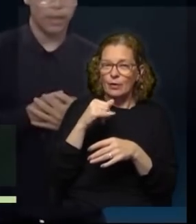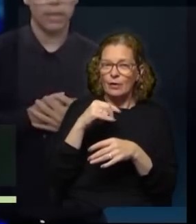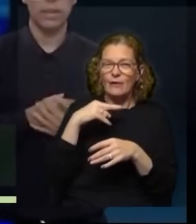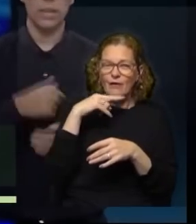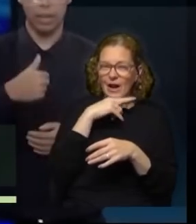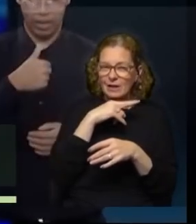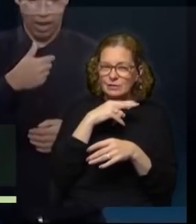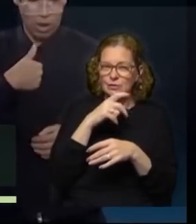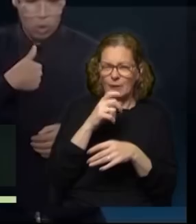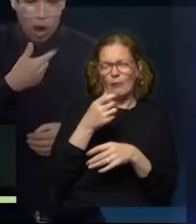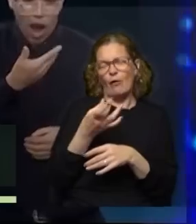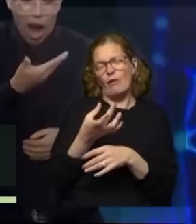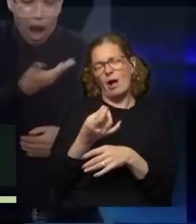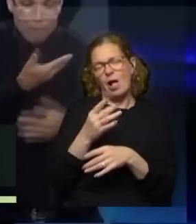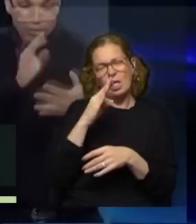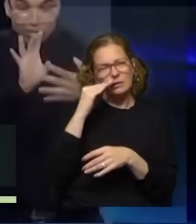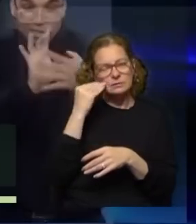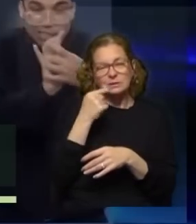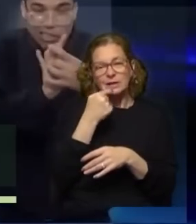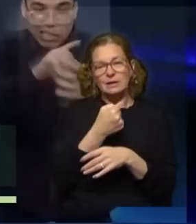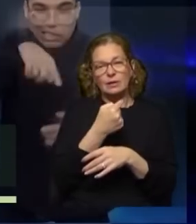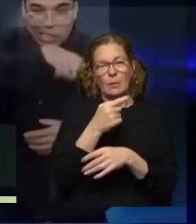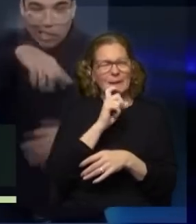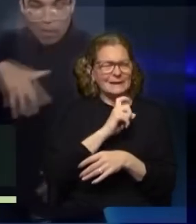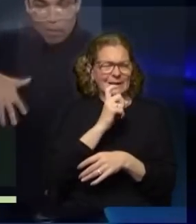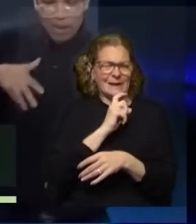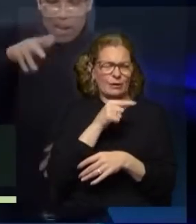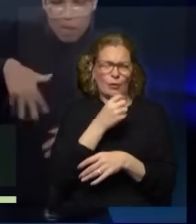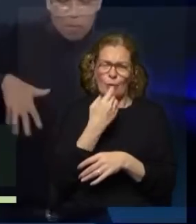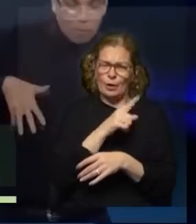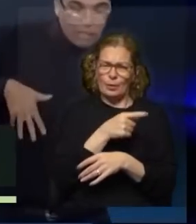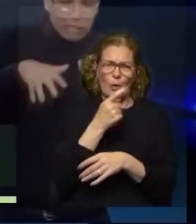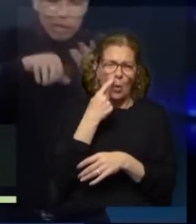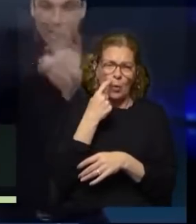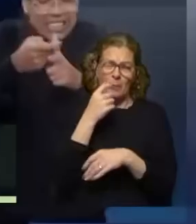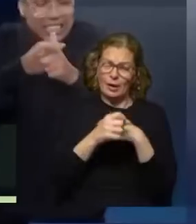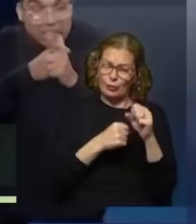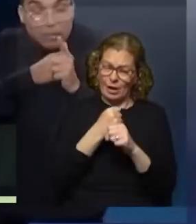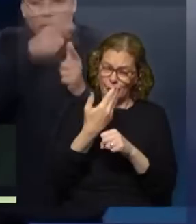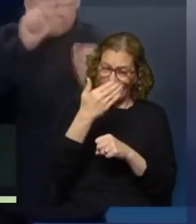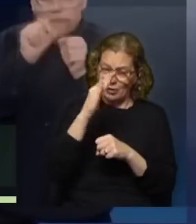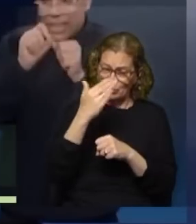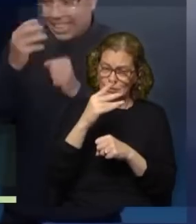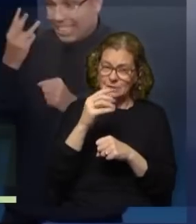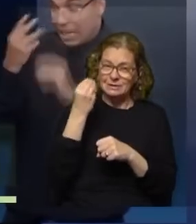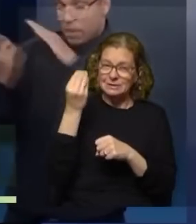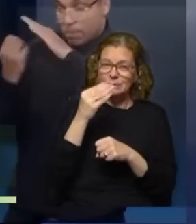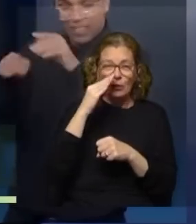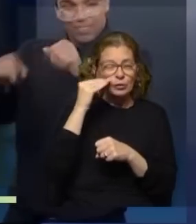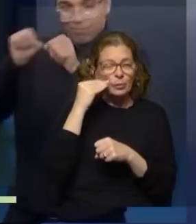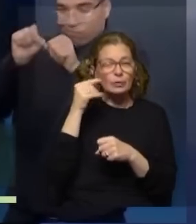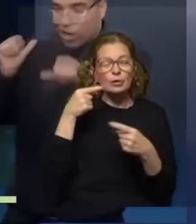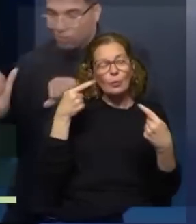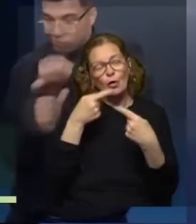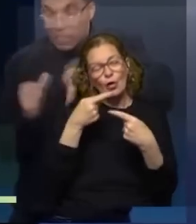la estupidez mientras que evolucionaron le dijo al líder del PT que dejara de mentir porque no era bueno para un hombre de su edad el sábado bolsonaro fue centro de